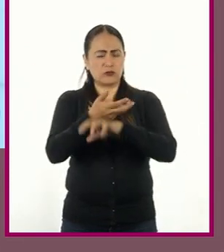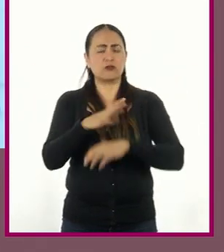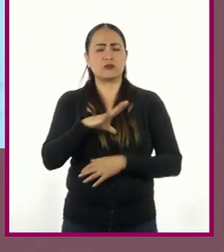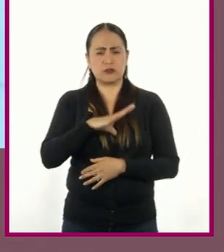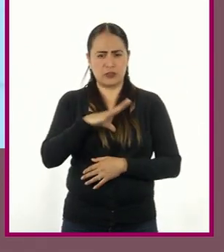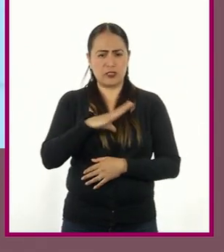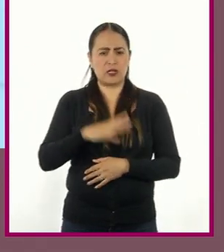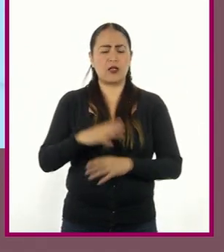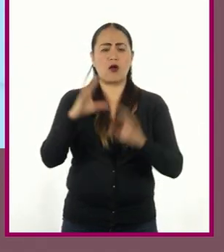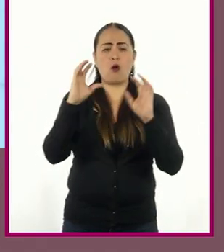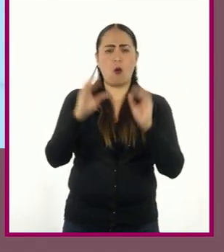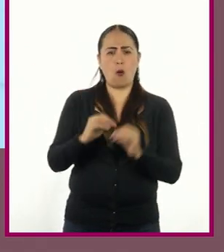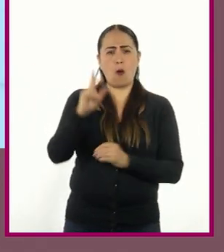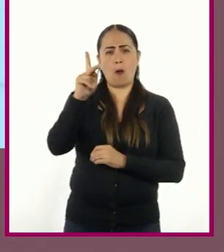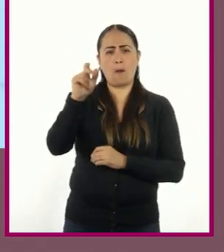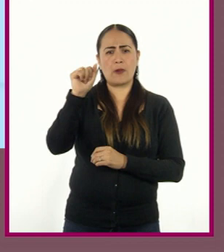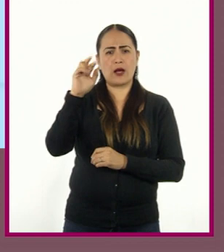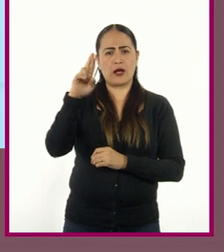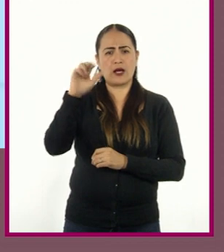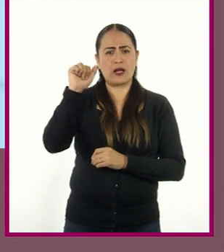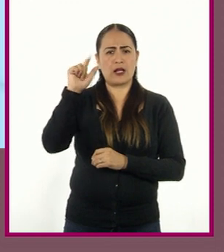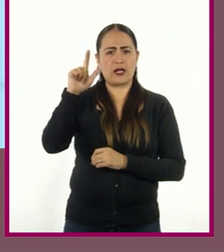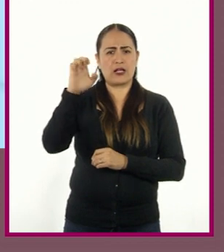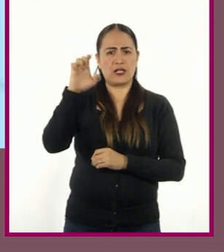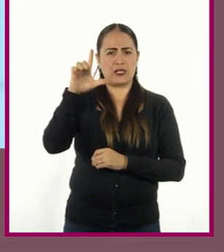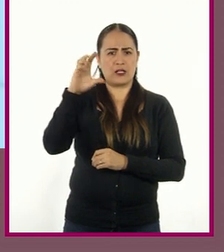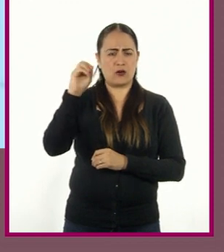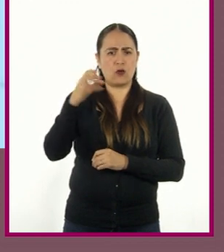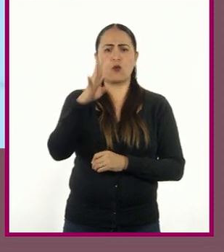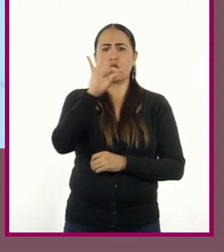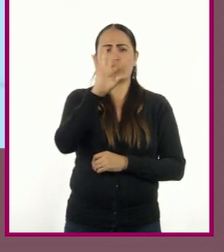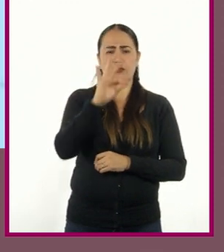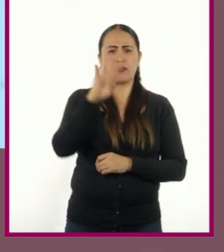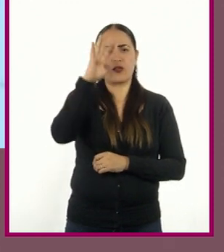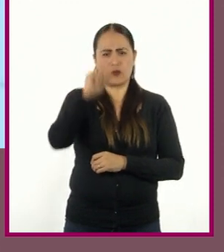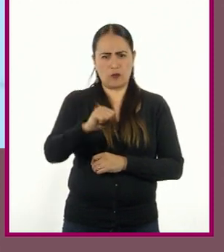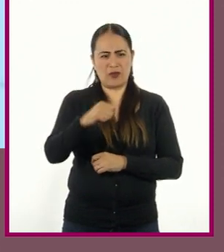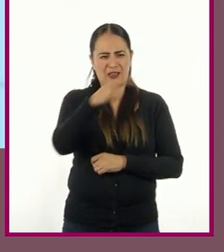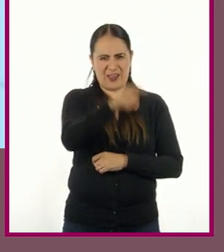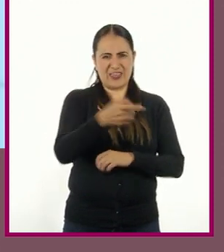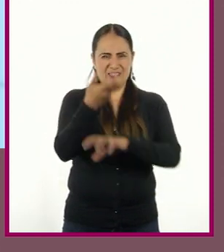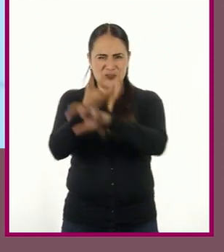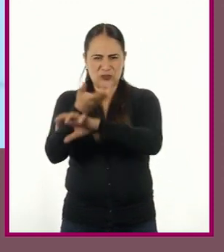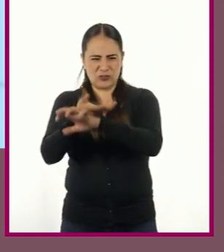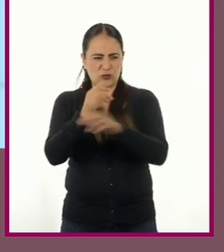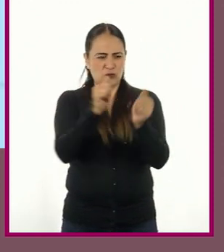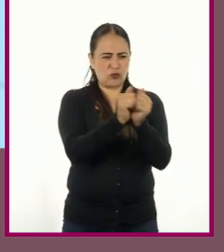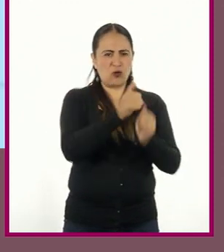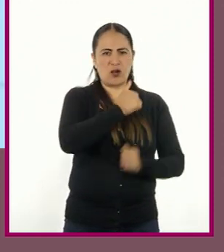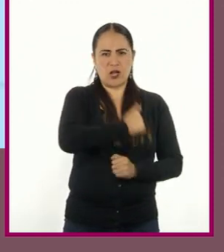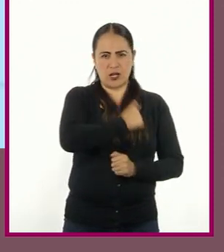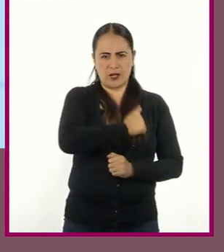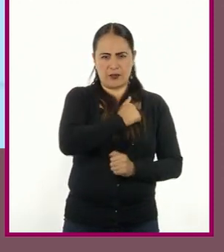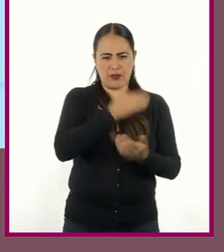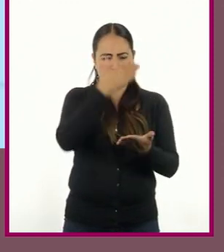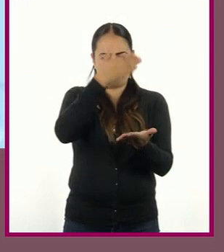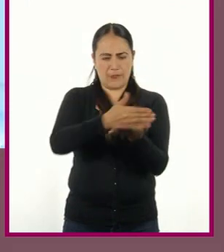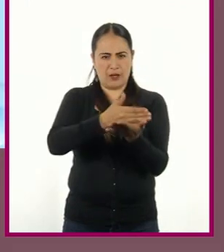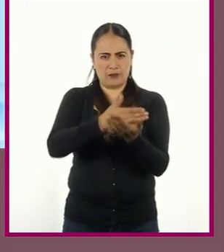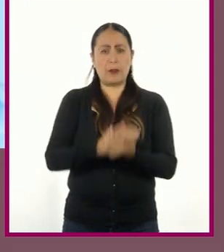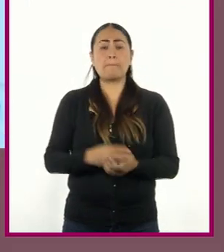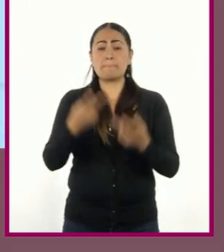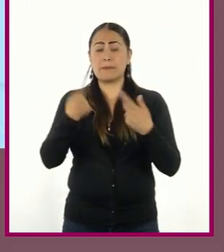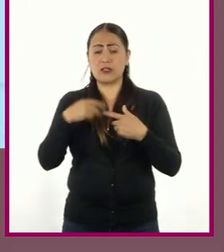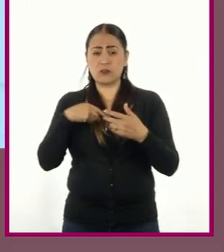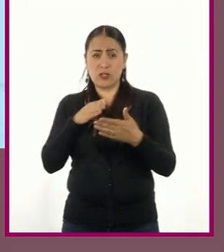O el paralelo 49, que divide a esa misma nación de Canadá. Cuando las personas traspasan estos límites, se dan